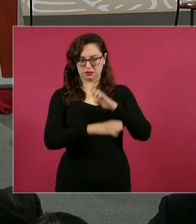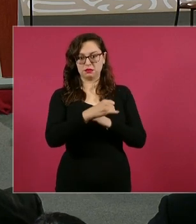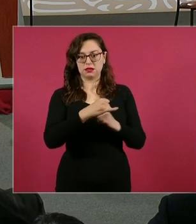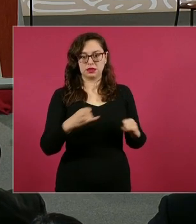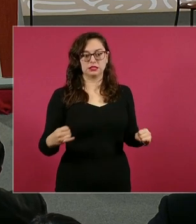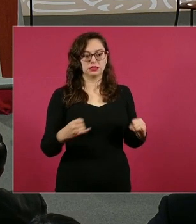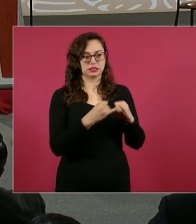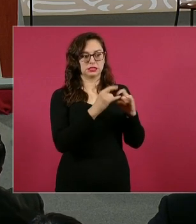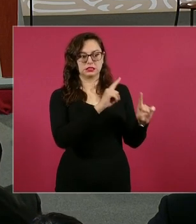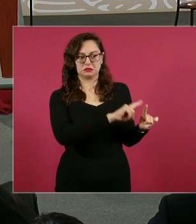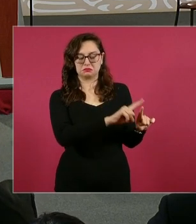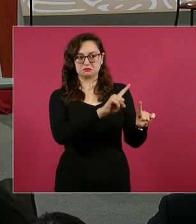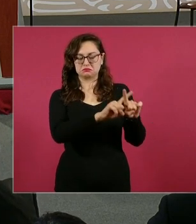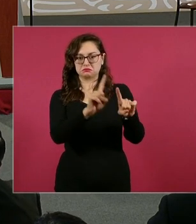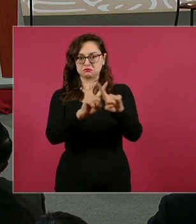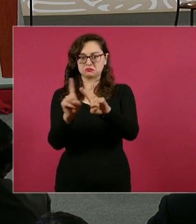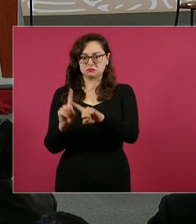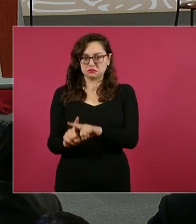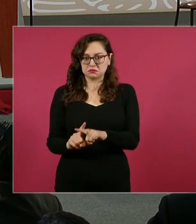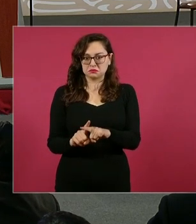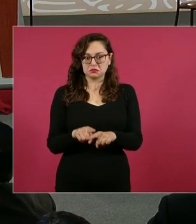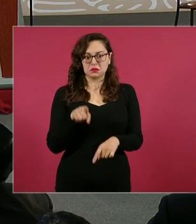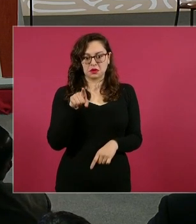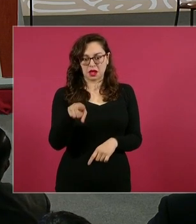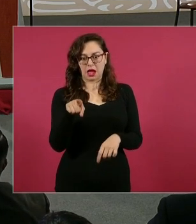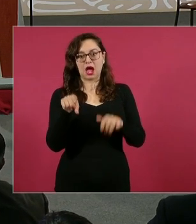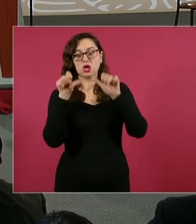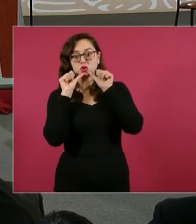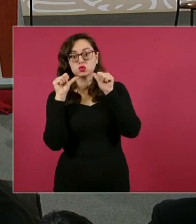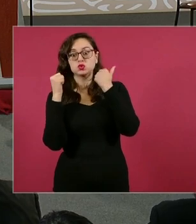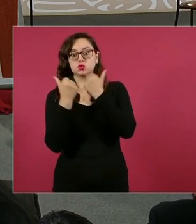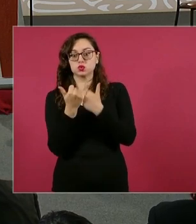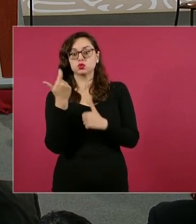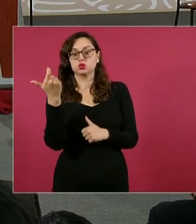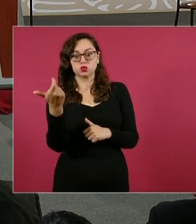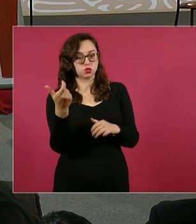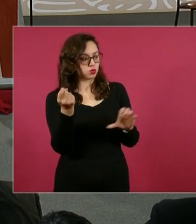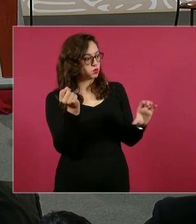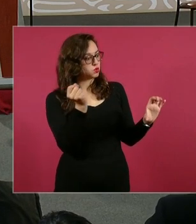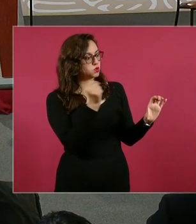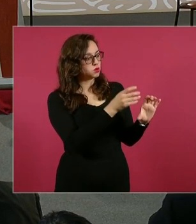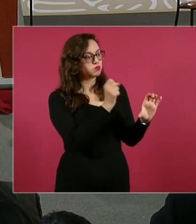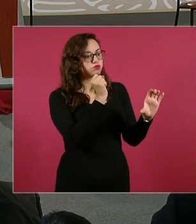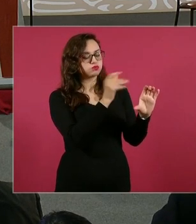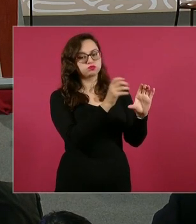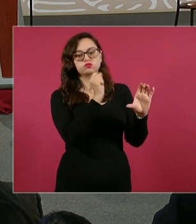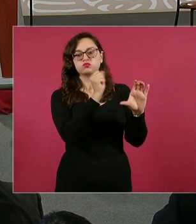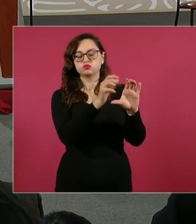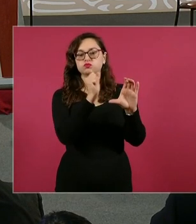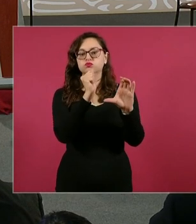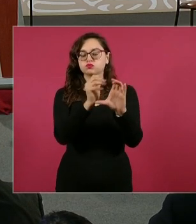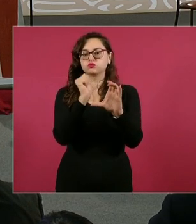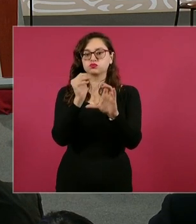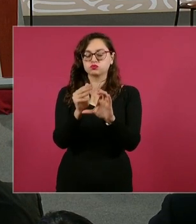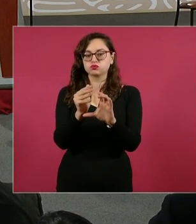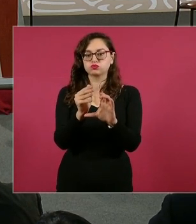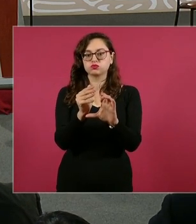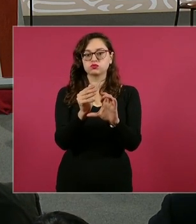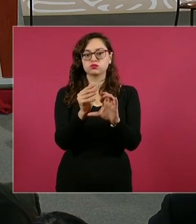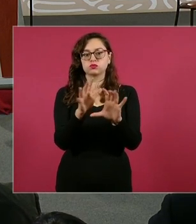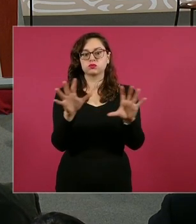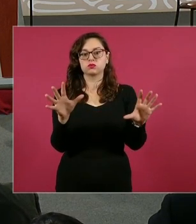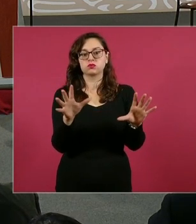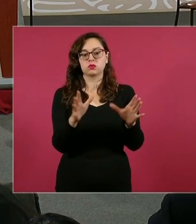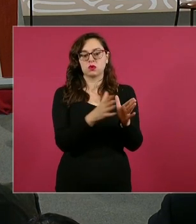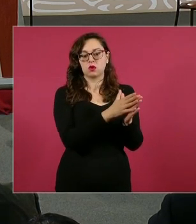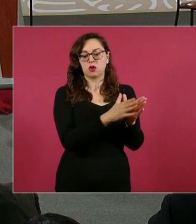que recibieron de mexicanos contra la corrupción y la impunidad